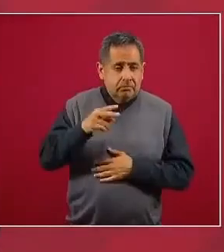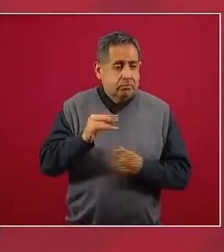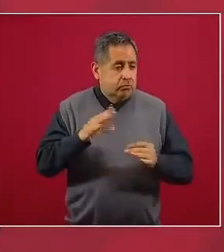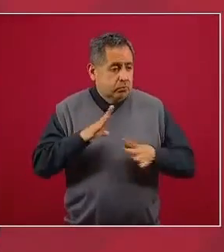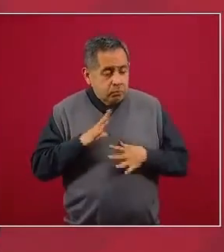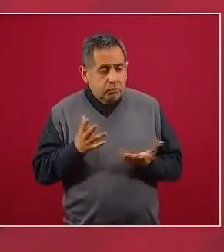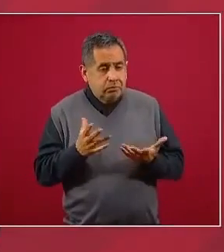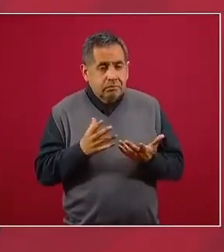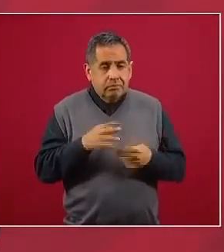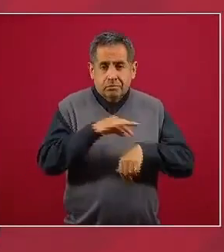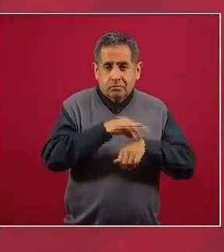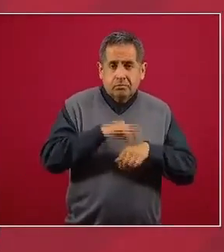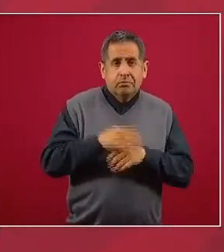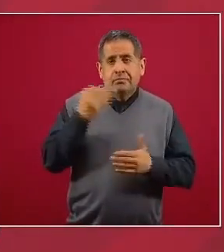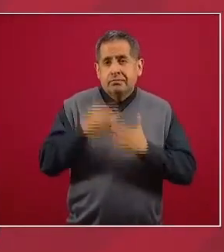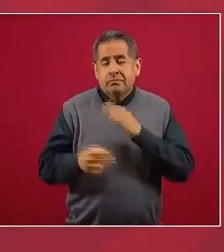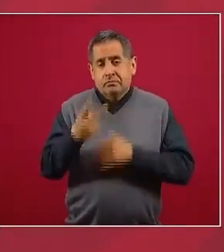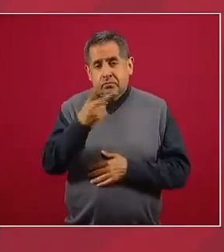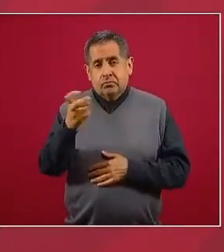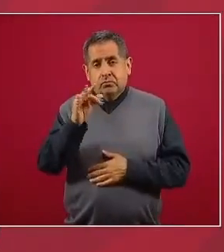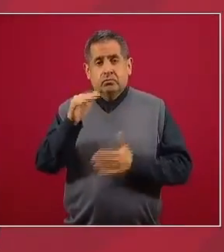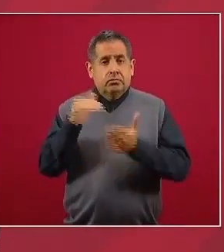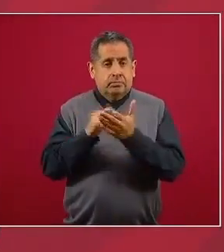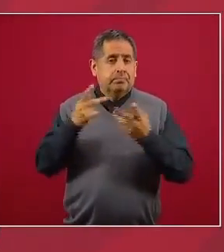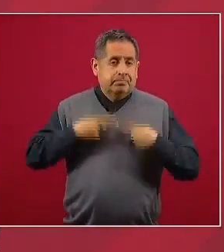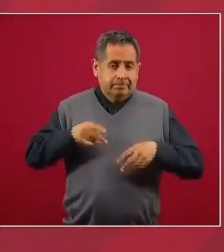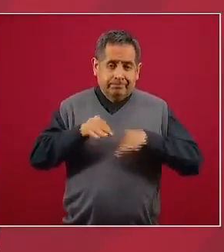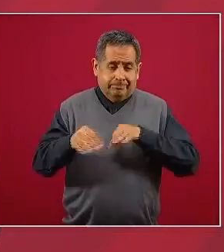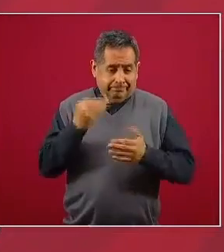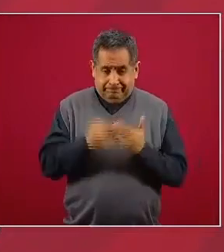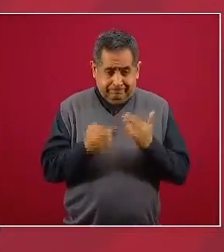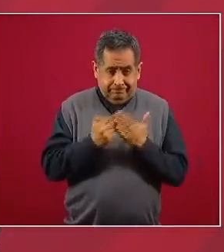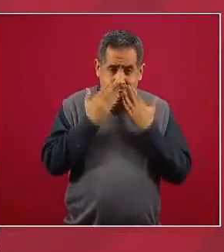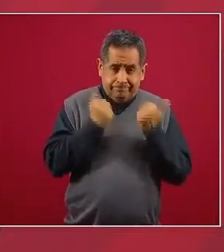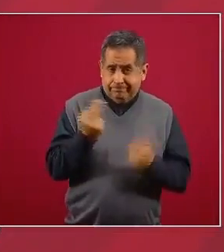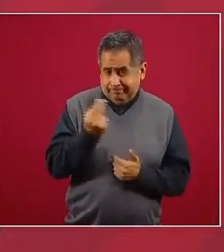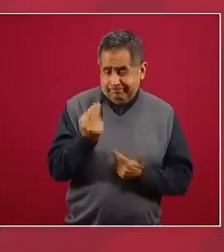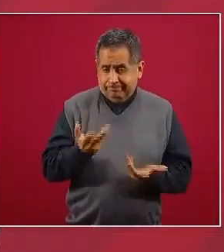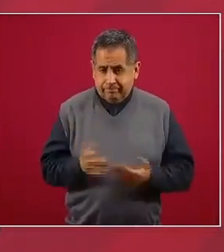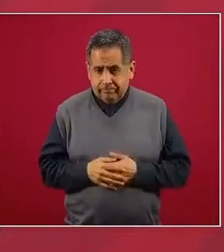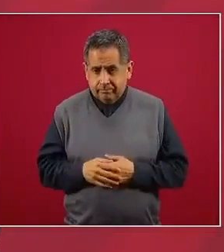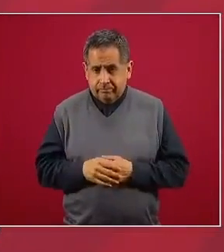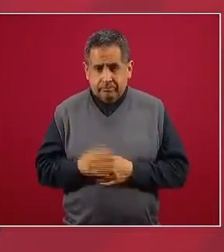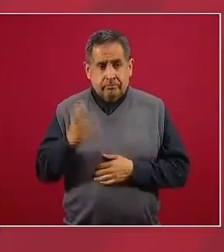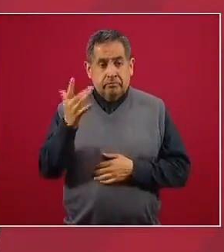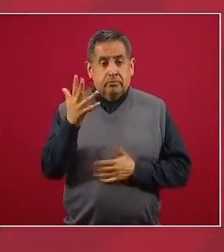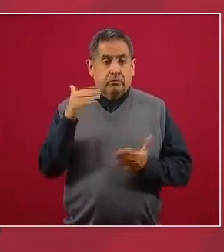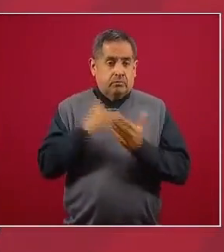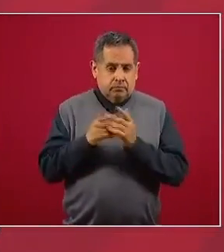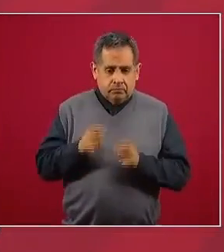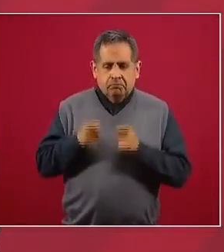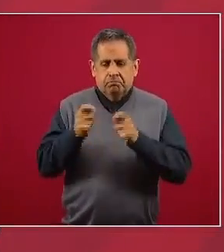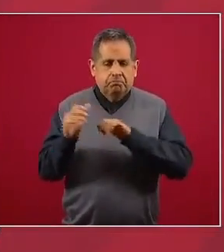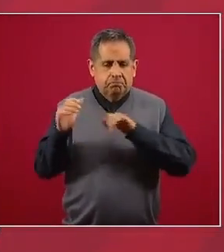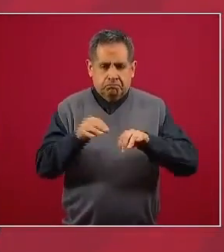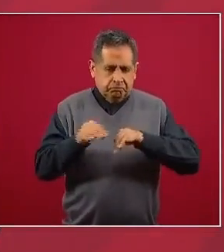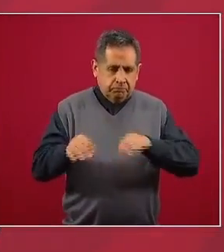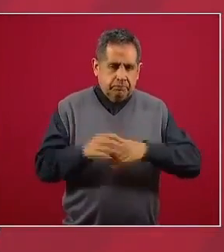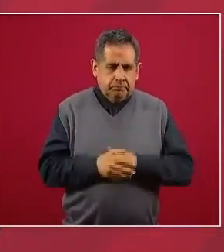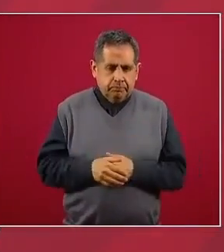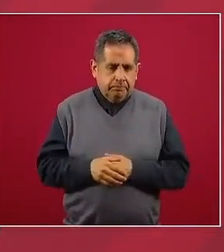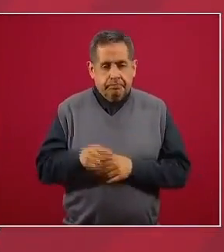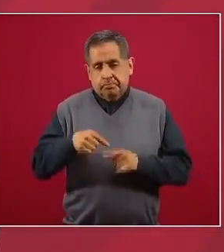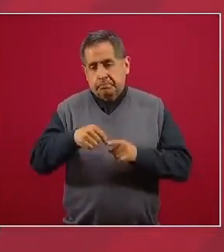de más de 240,000 trabajadoras y trabajadores de salud. 50,000 fueron lo que se aportó ahorita. Va